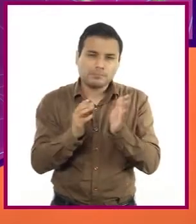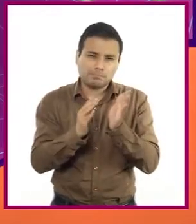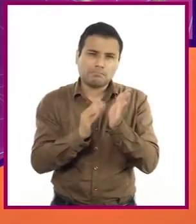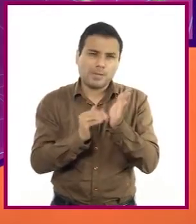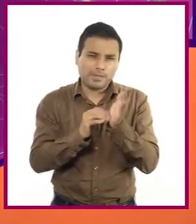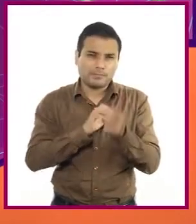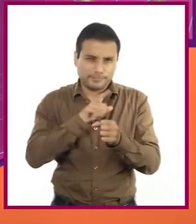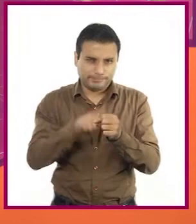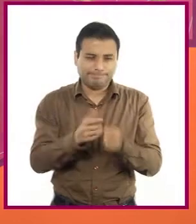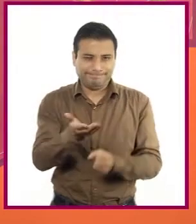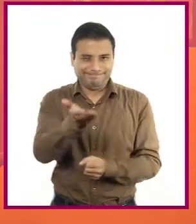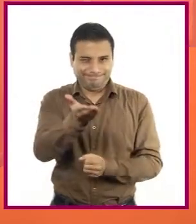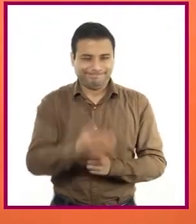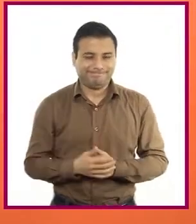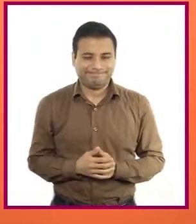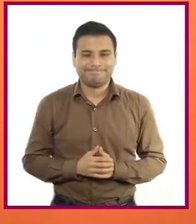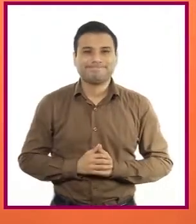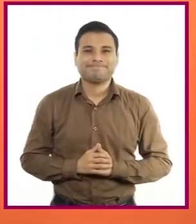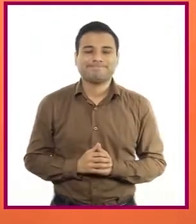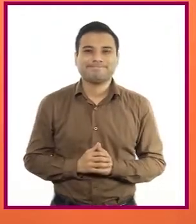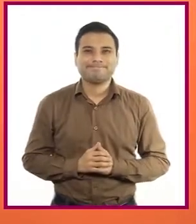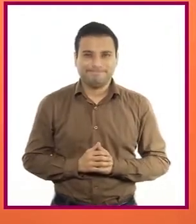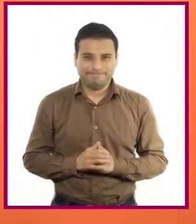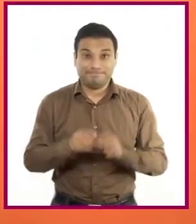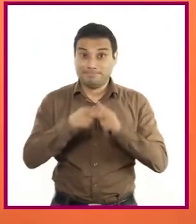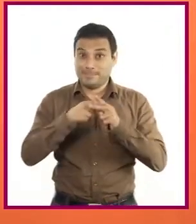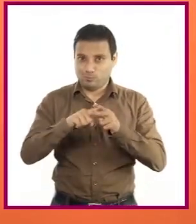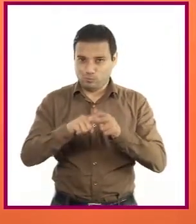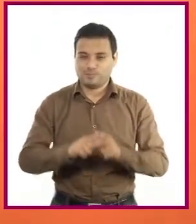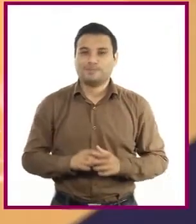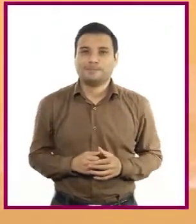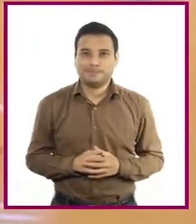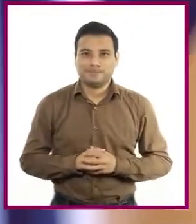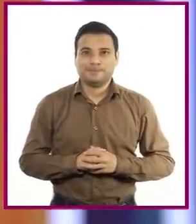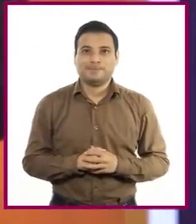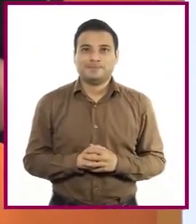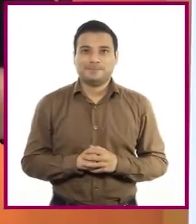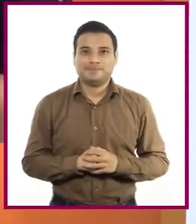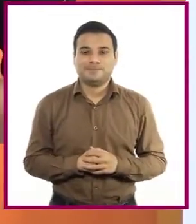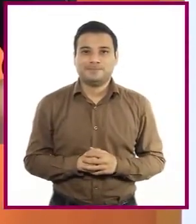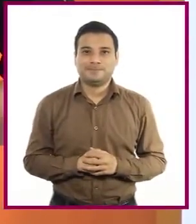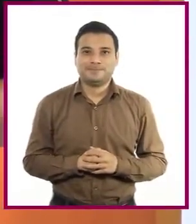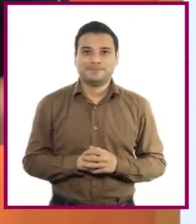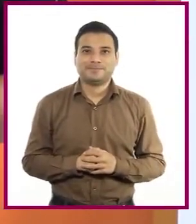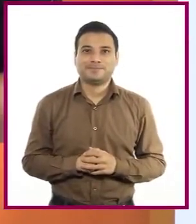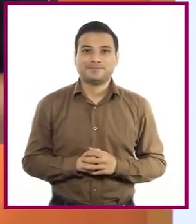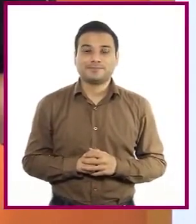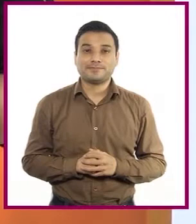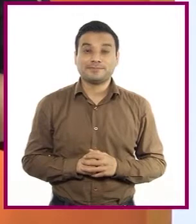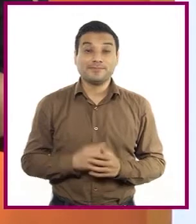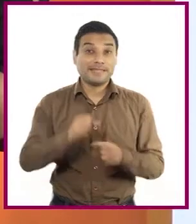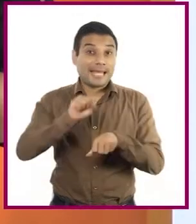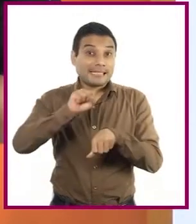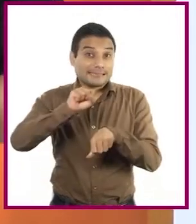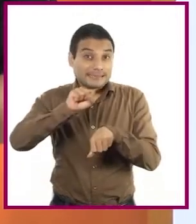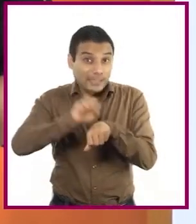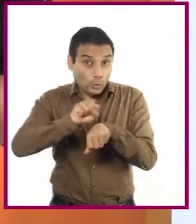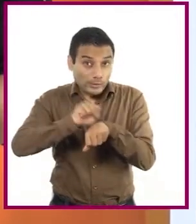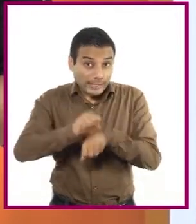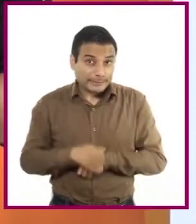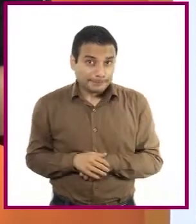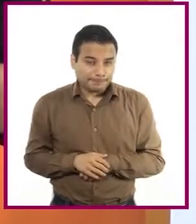Leyer, punzón, regleta. ¡Comenzamos! En una secundaria del país, un